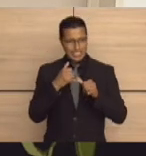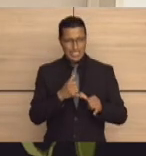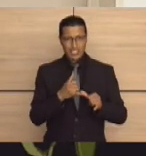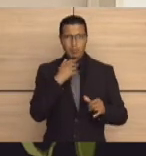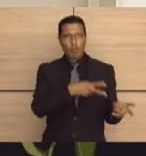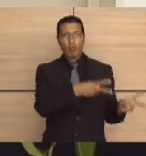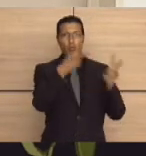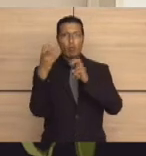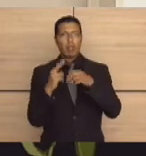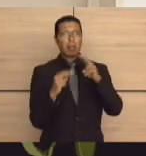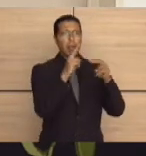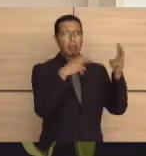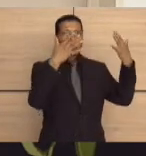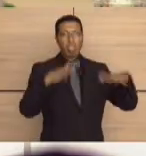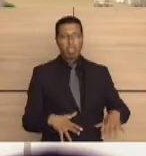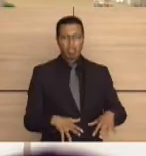los puentes.